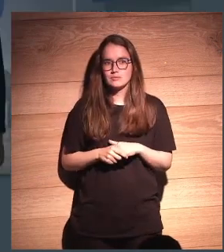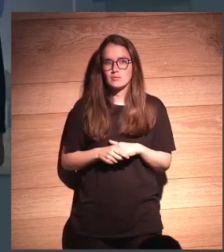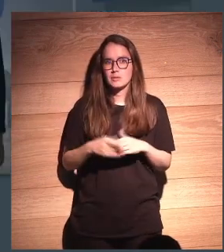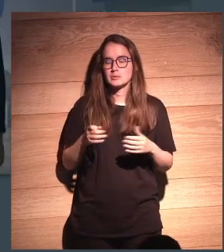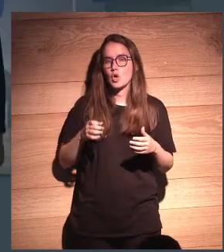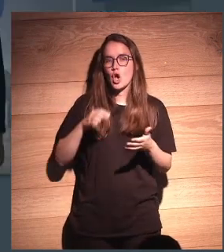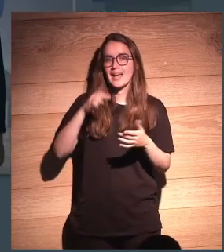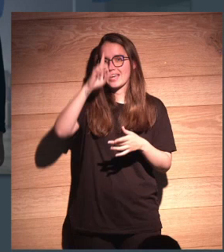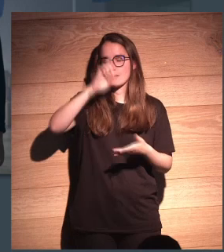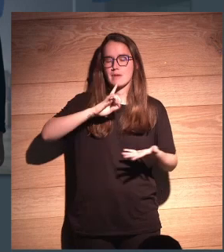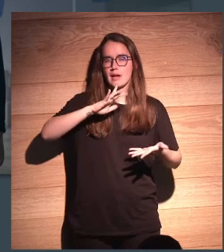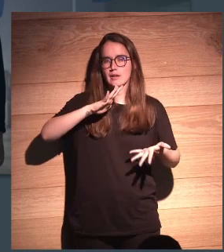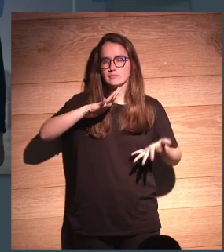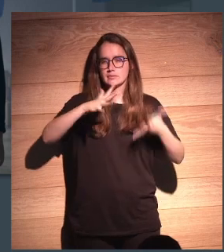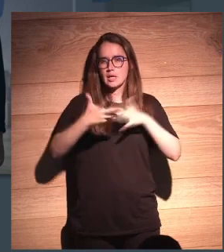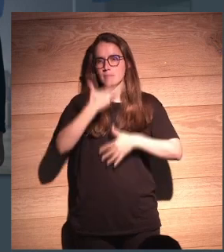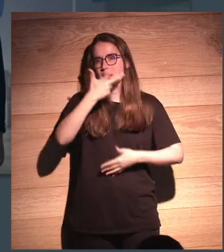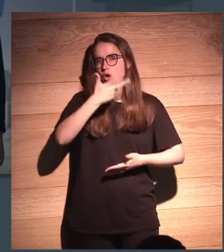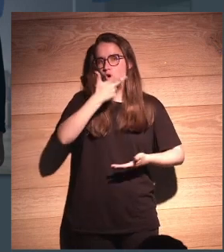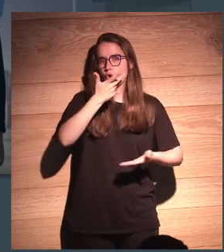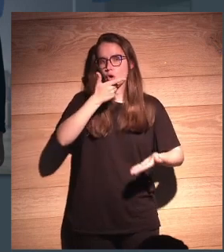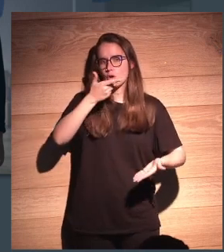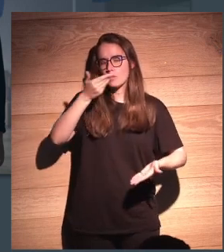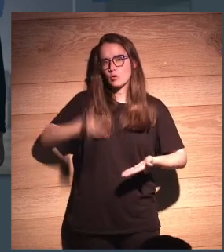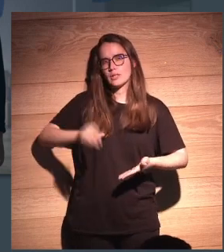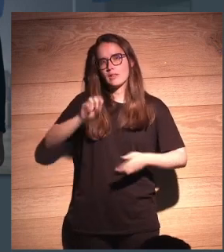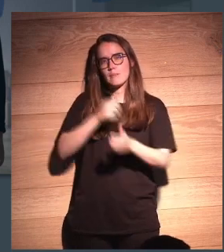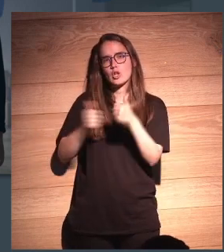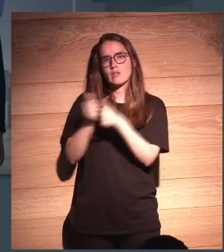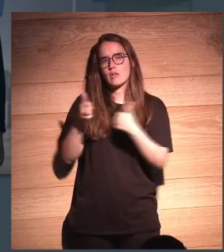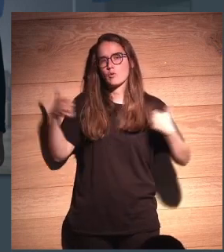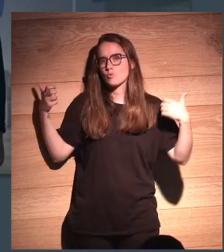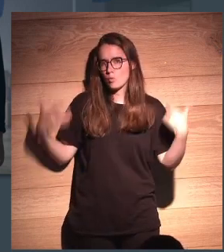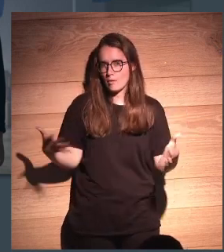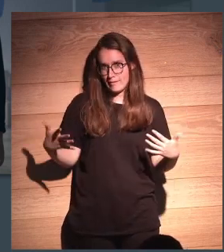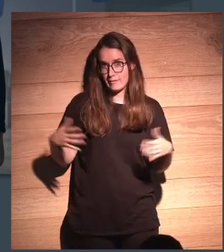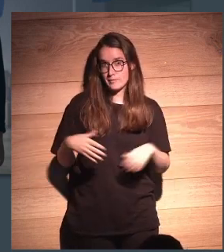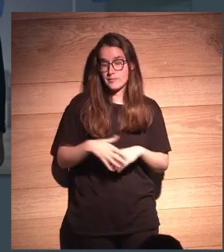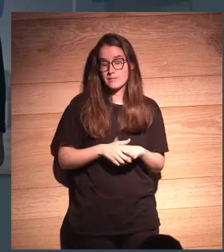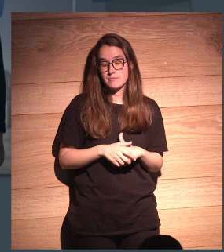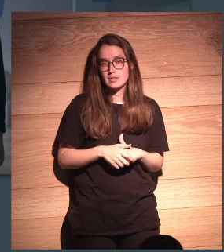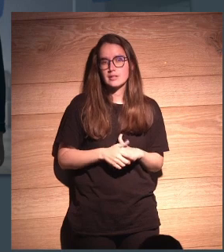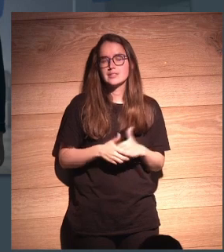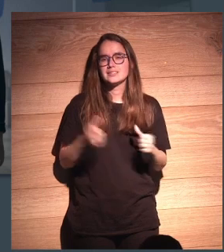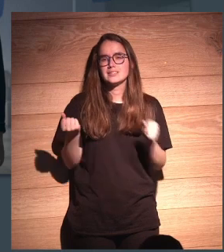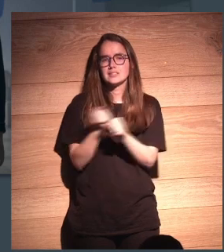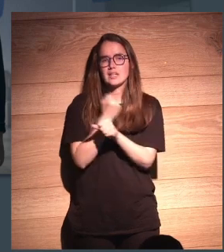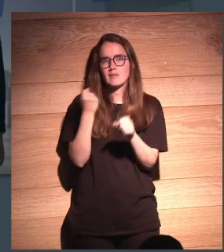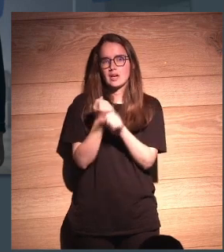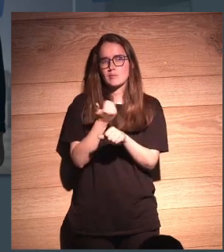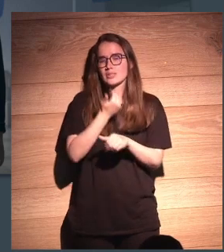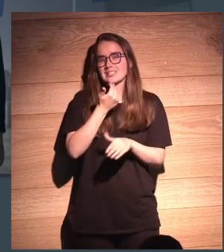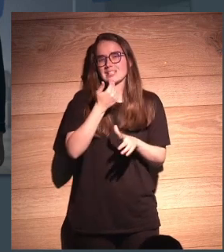Balancear la imagen para que los colores tengan más o menos peso y composición estética. O sea, trabajamos a nivel